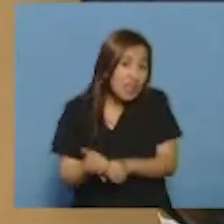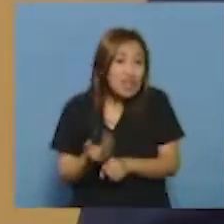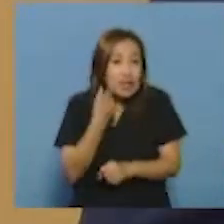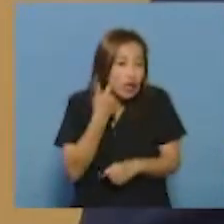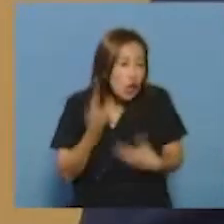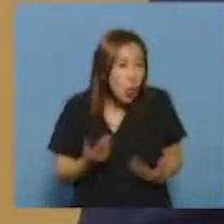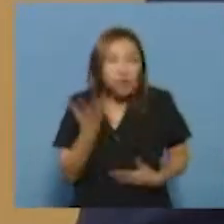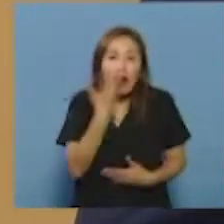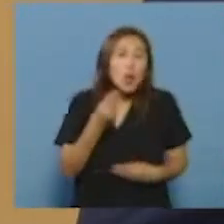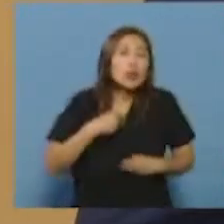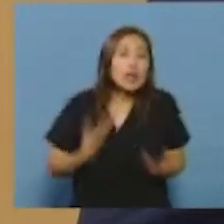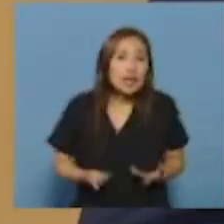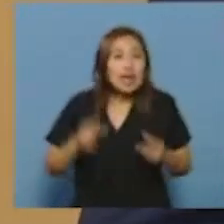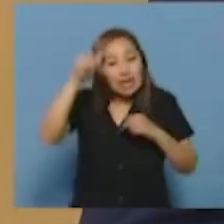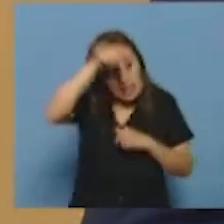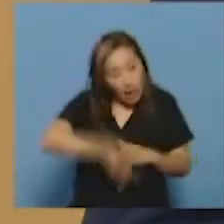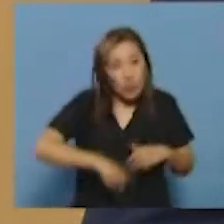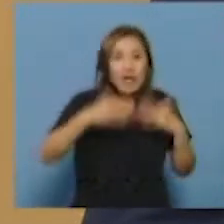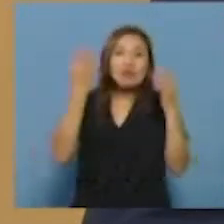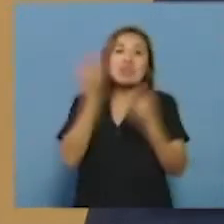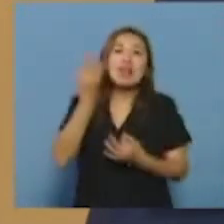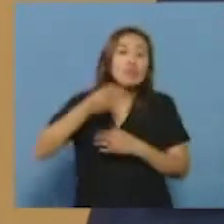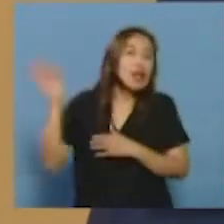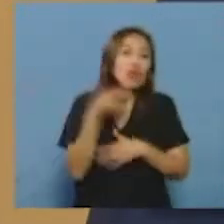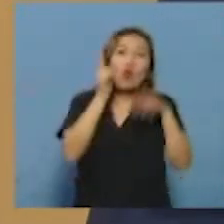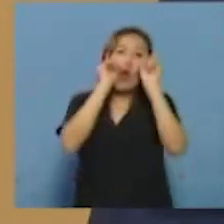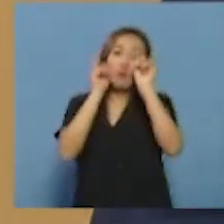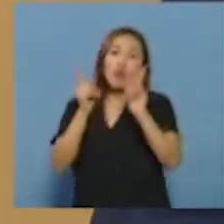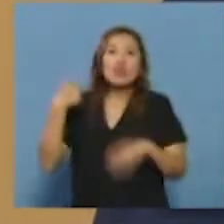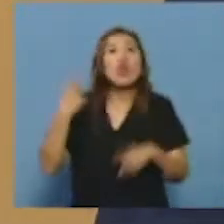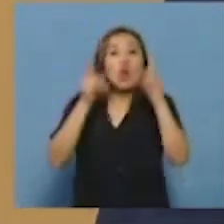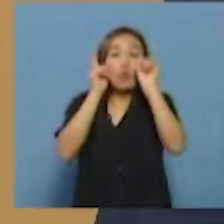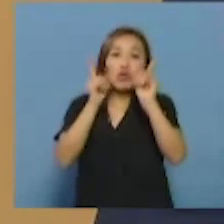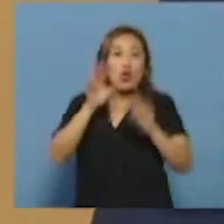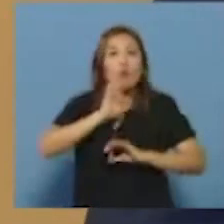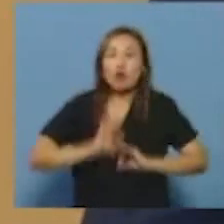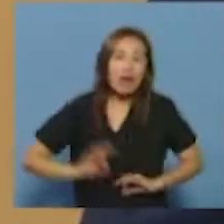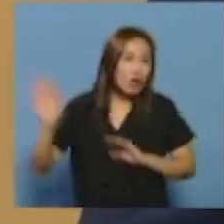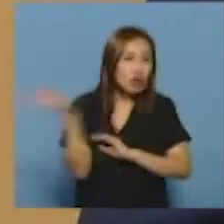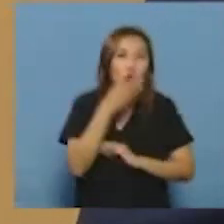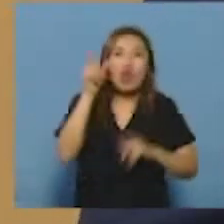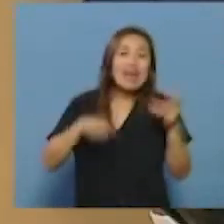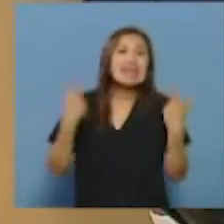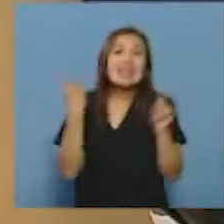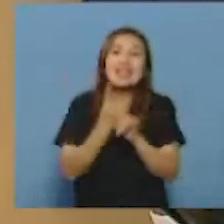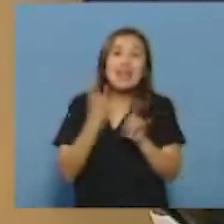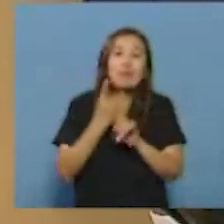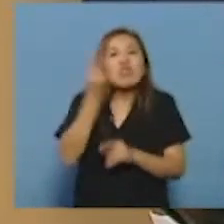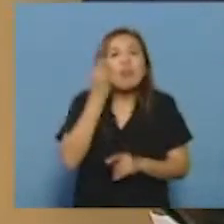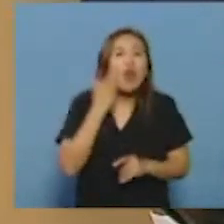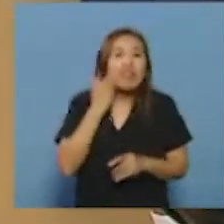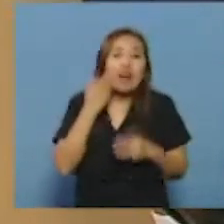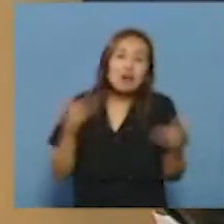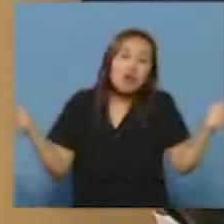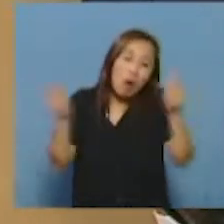cuenta de su vocación y a los actuales, y especialmente a toda la comunidad de la Escuela de Minas, tanto docente y no docente, y de servicio, que nos abre las puertas un sábado a la tarde, se